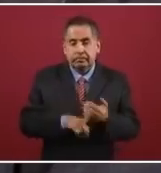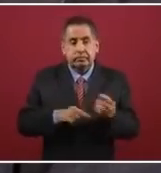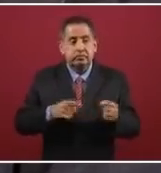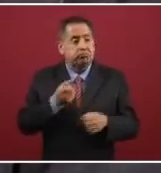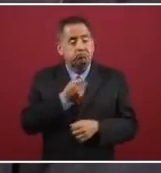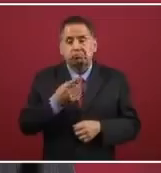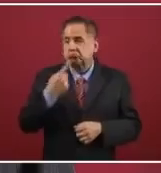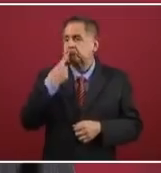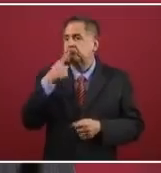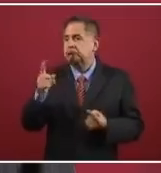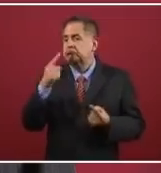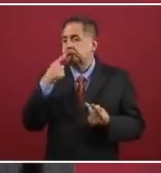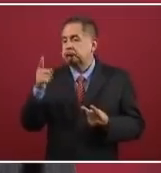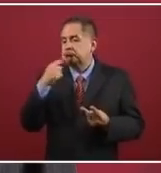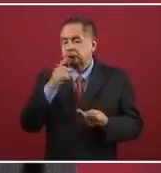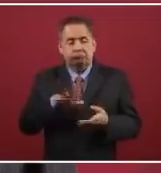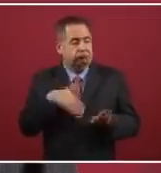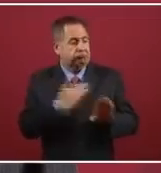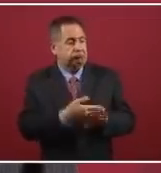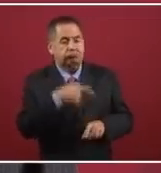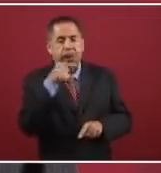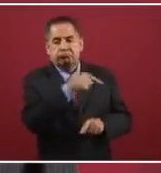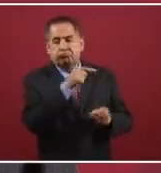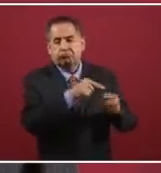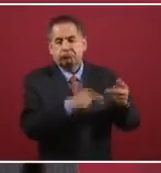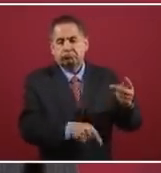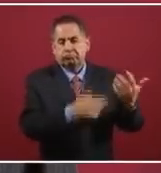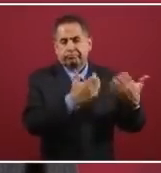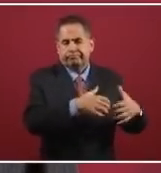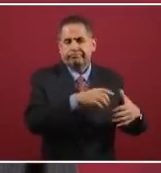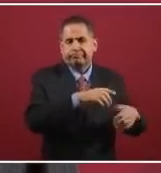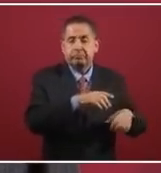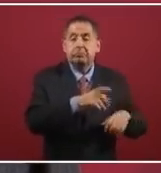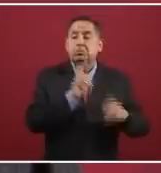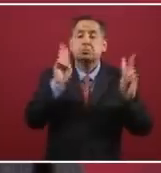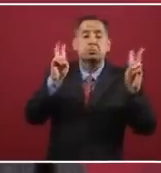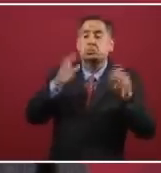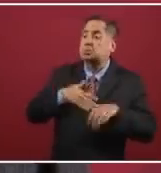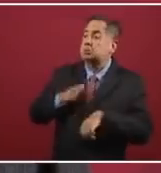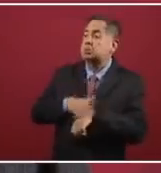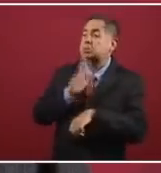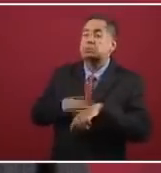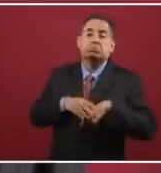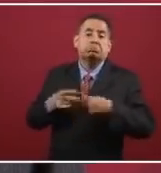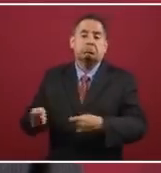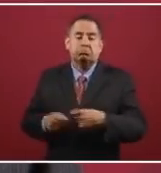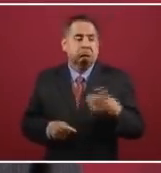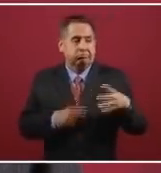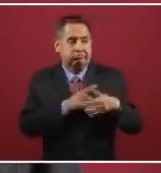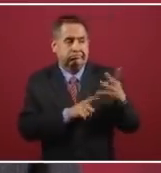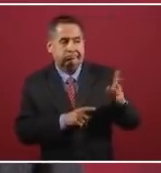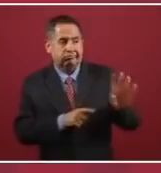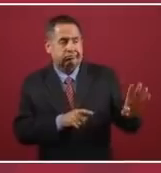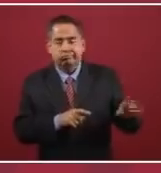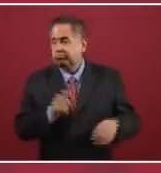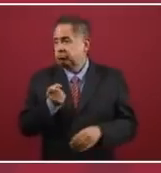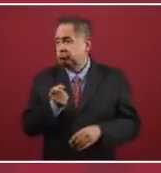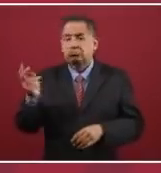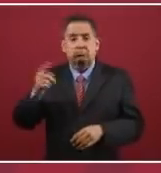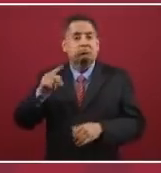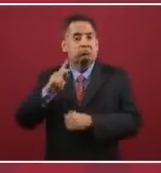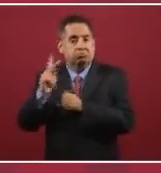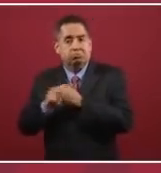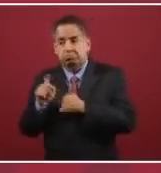denuncias de más de un país, o en más de un